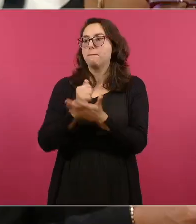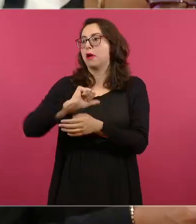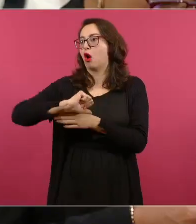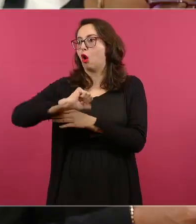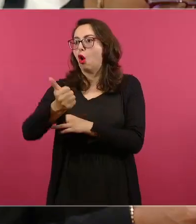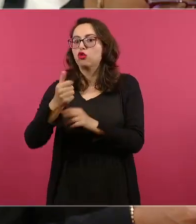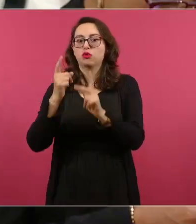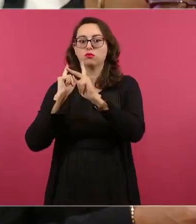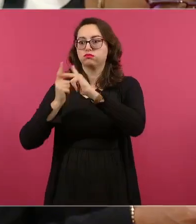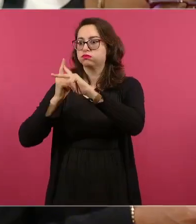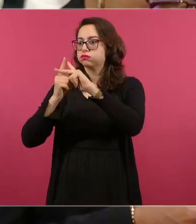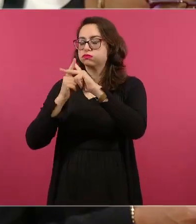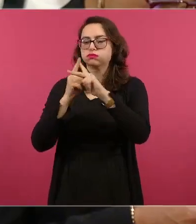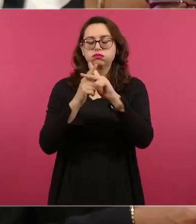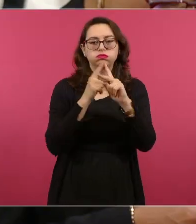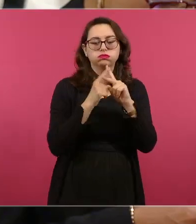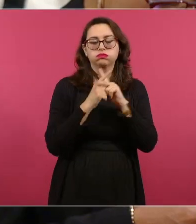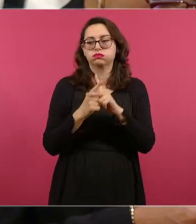O sea,